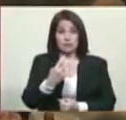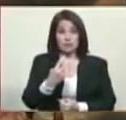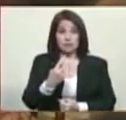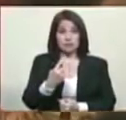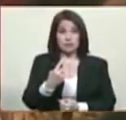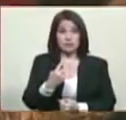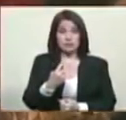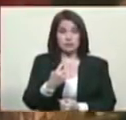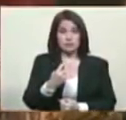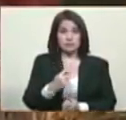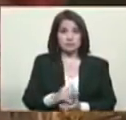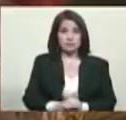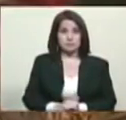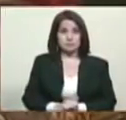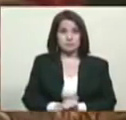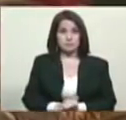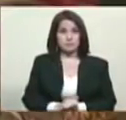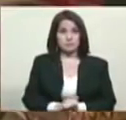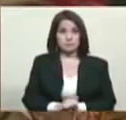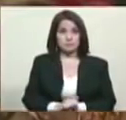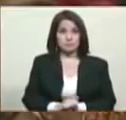quiero decirles,